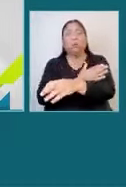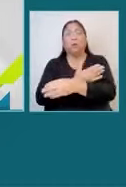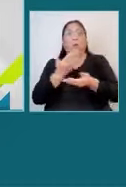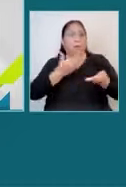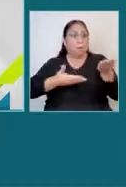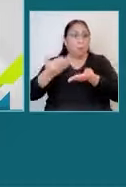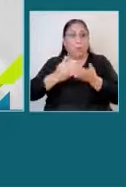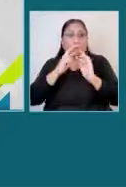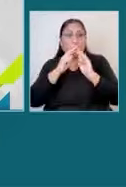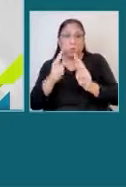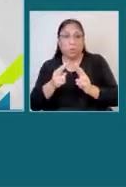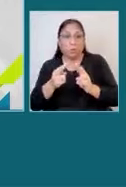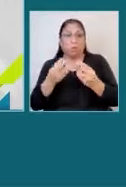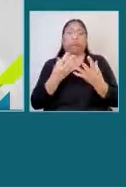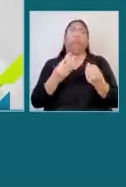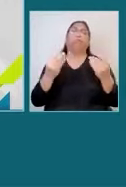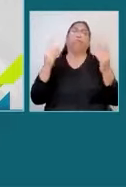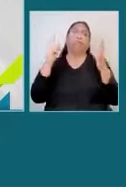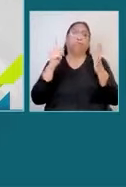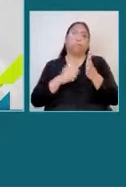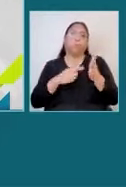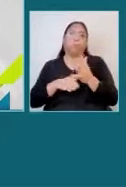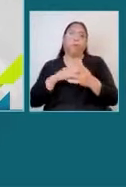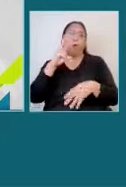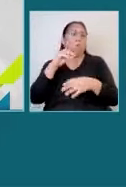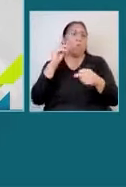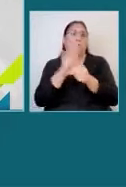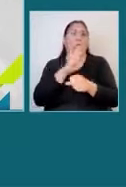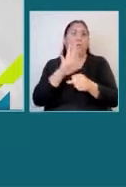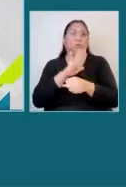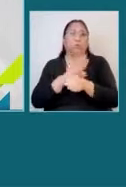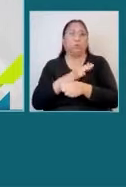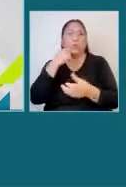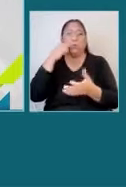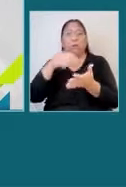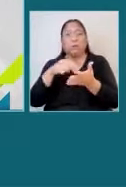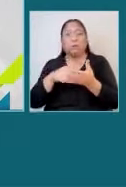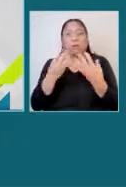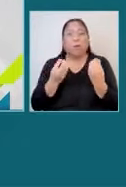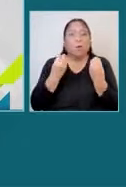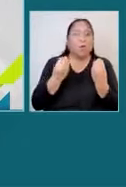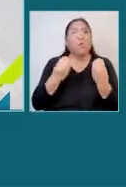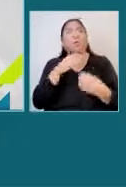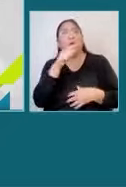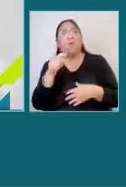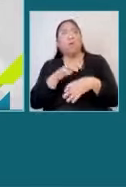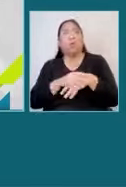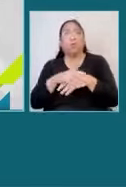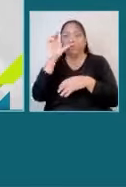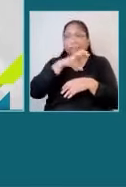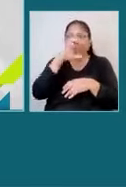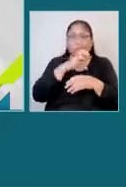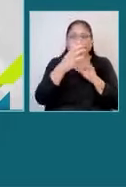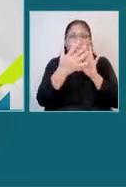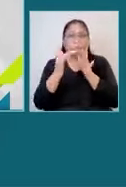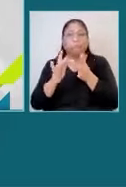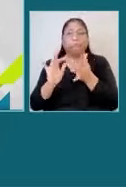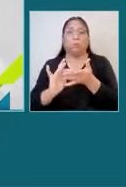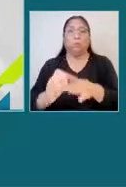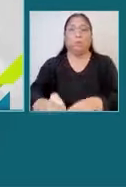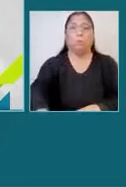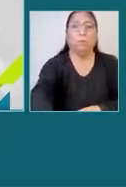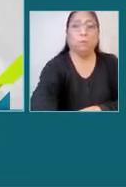busquen resultados, muchas veces el diseño no es suficiente, sino también hay que tener esta expertise de cómo uno navega durante la implementación. Entonces, este